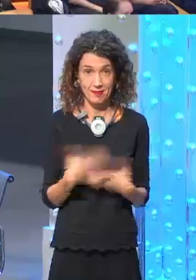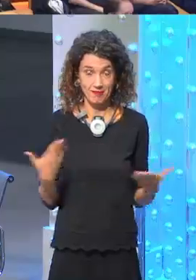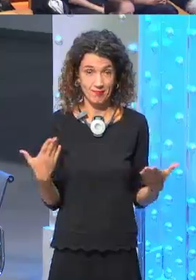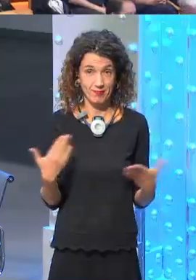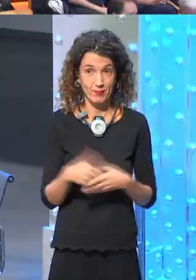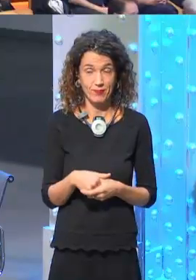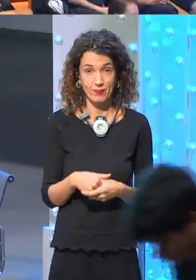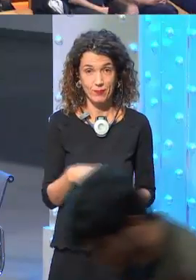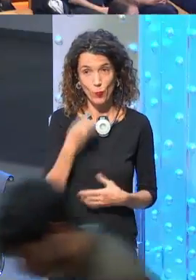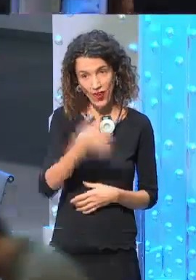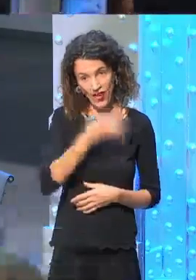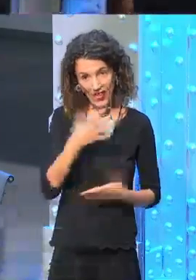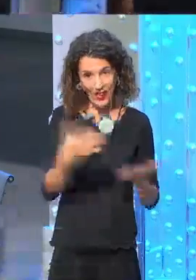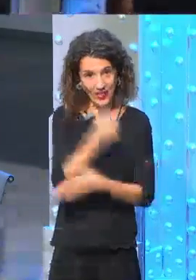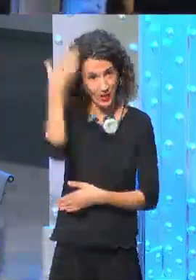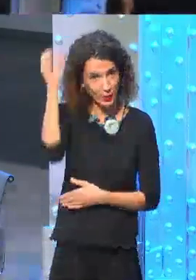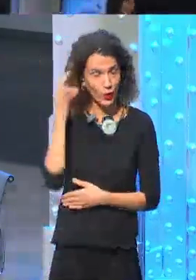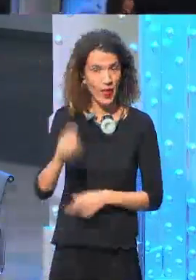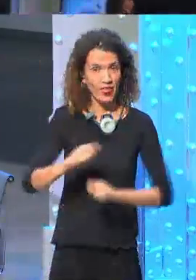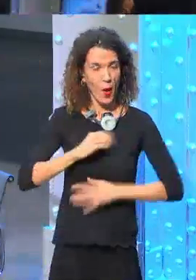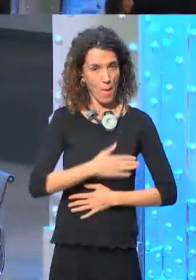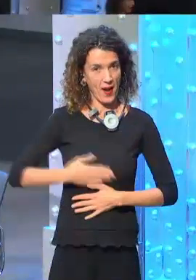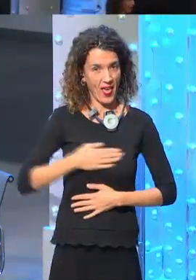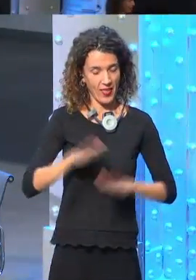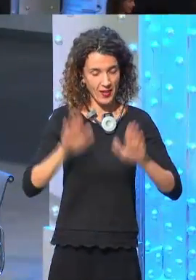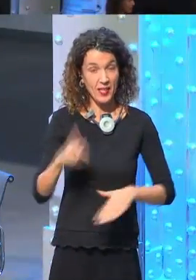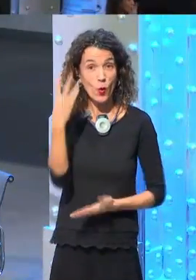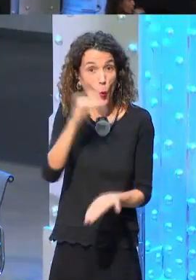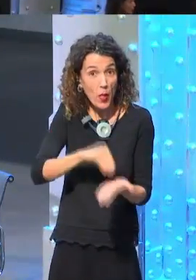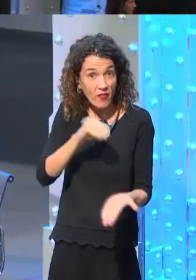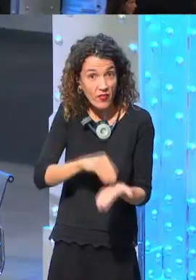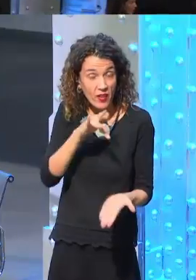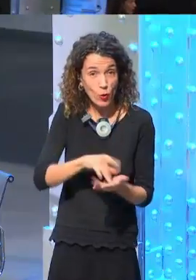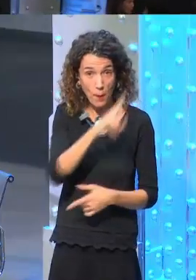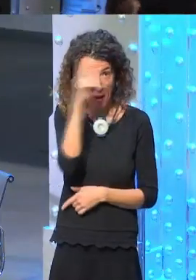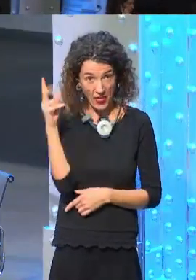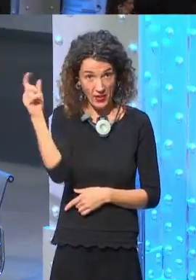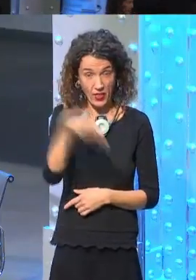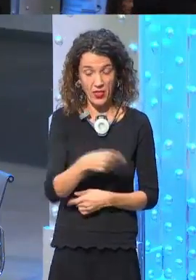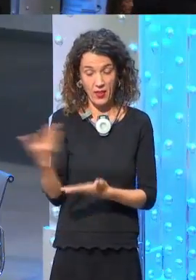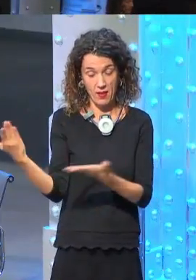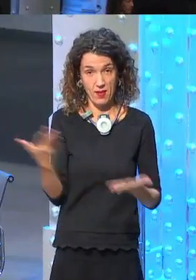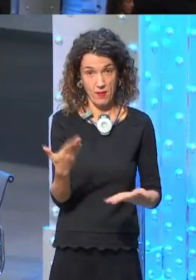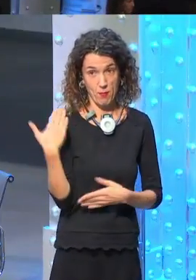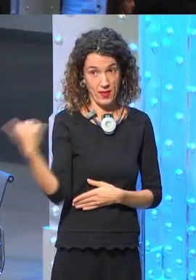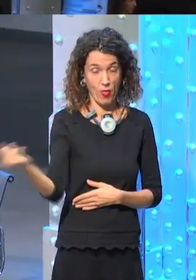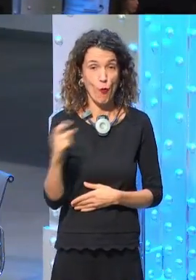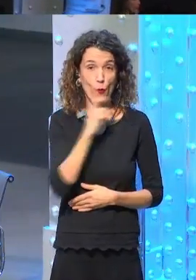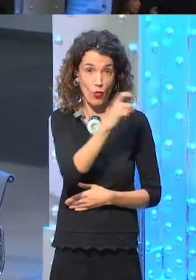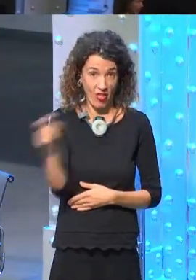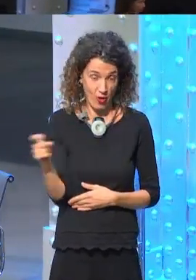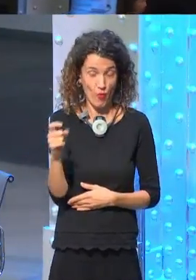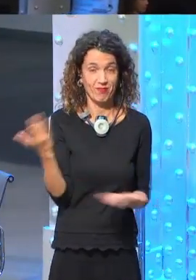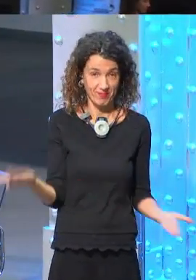everyone. Buenas tardes a todos, es un gran placer estar aquí por segunda vez ya en Madrid, invitado por la Fundación,